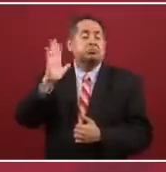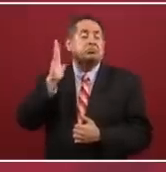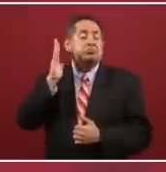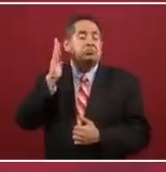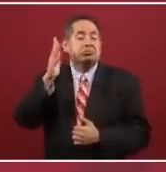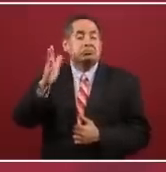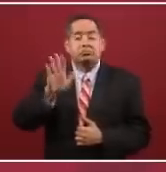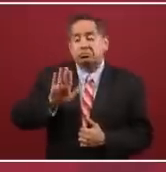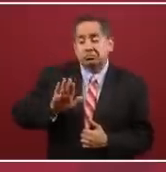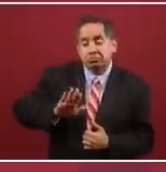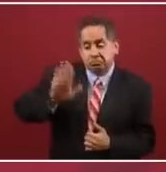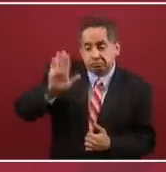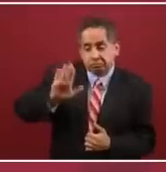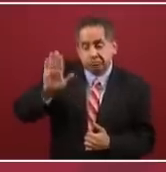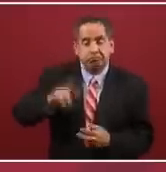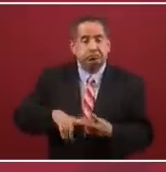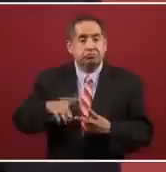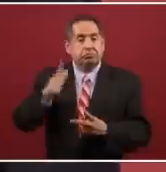se